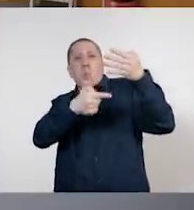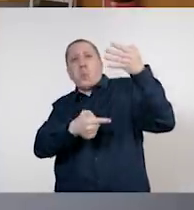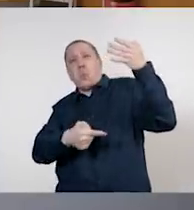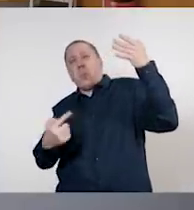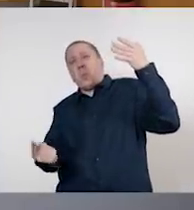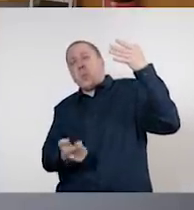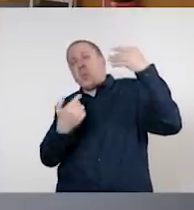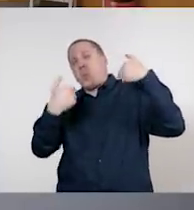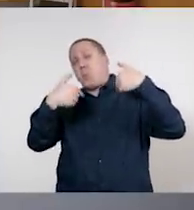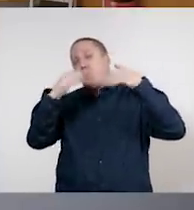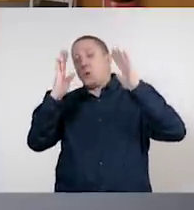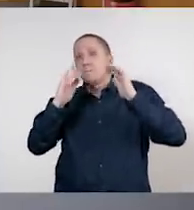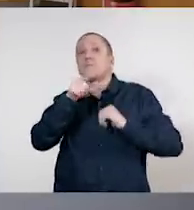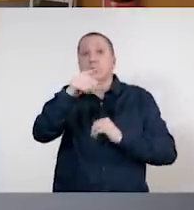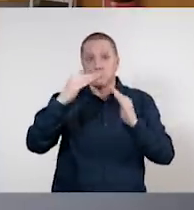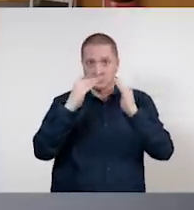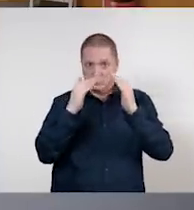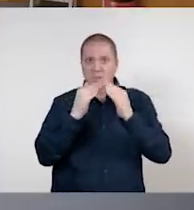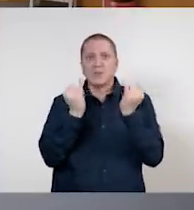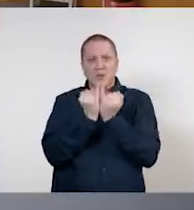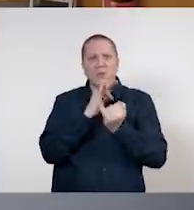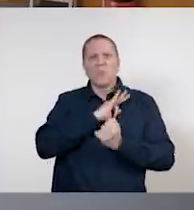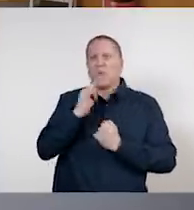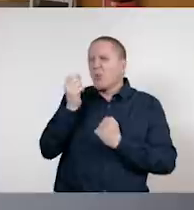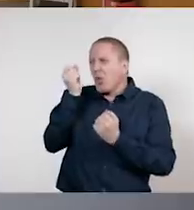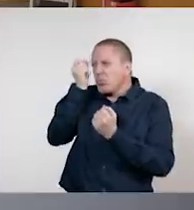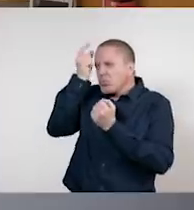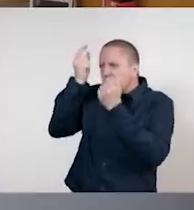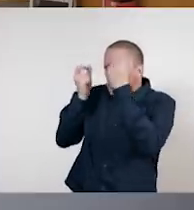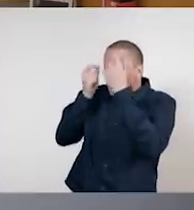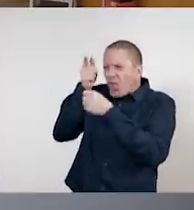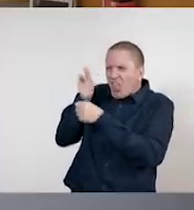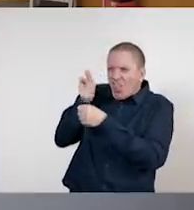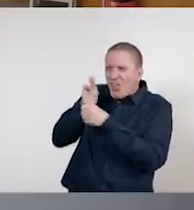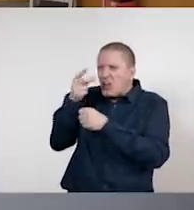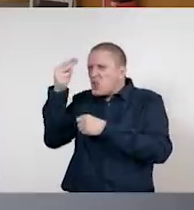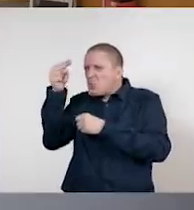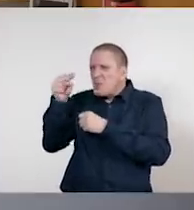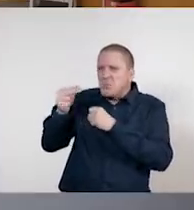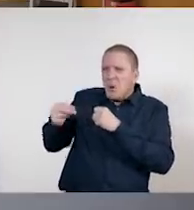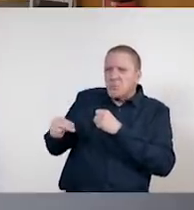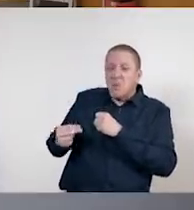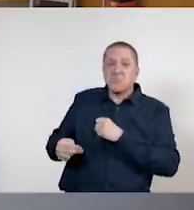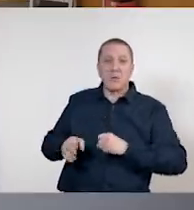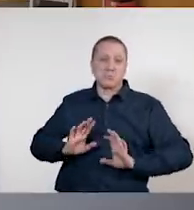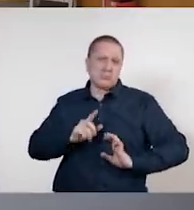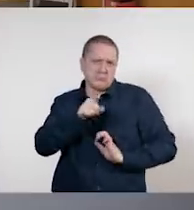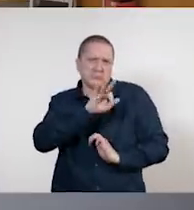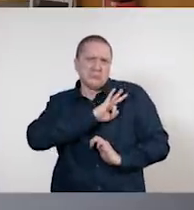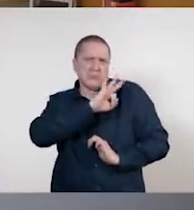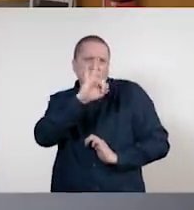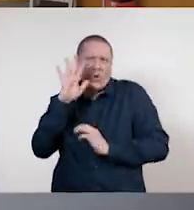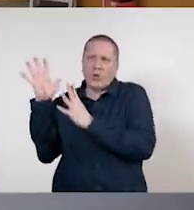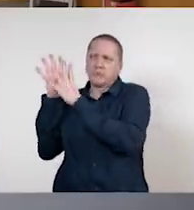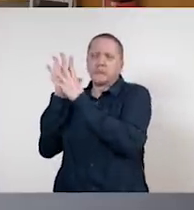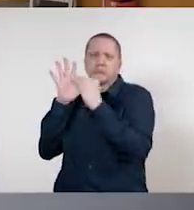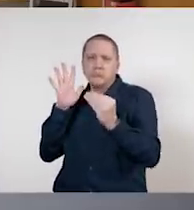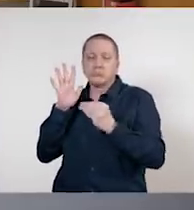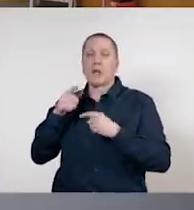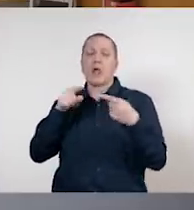infinito. Si ustedes en casa también pueden jugar a adivinar todos los nombres, pues háganlo. Bien, todos estos